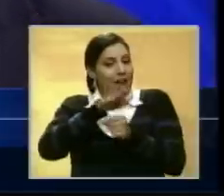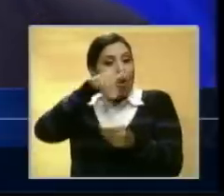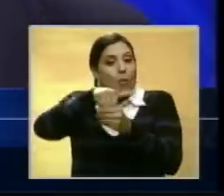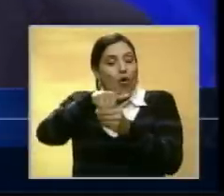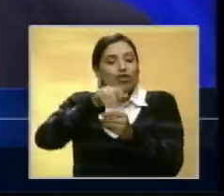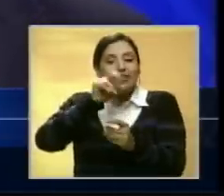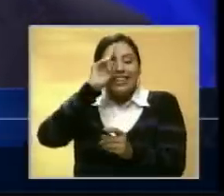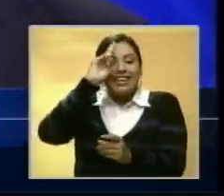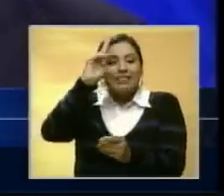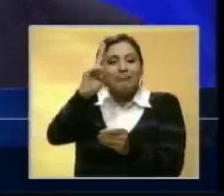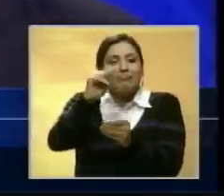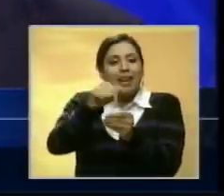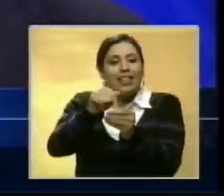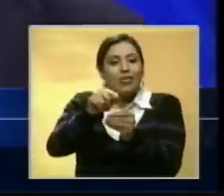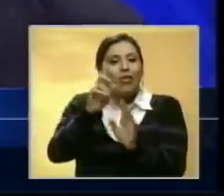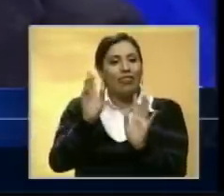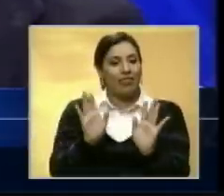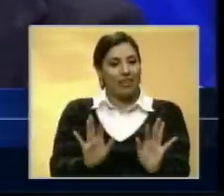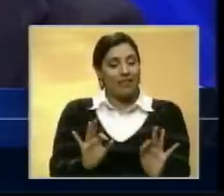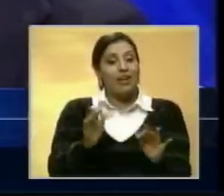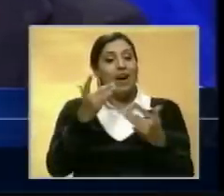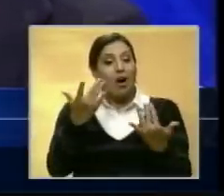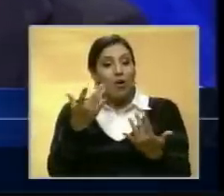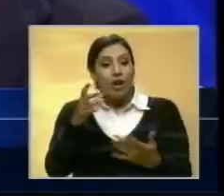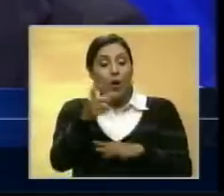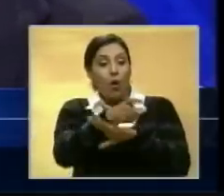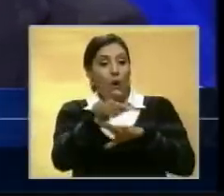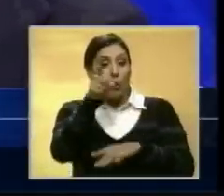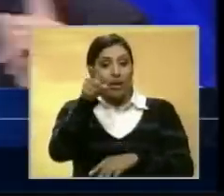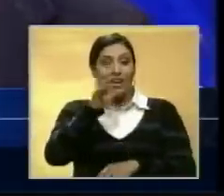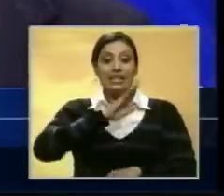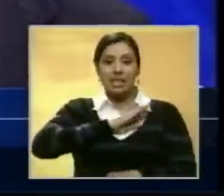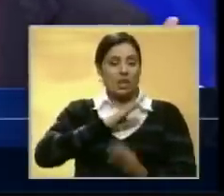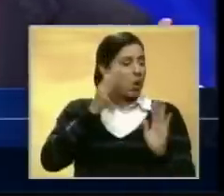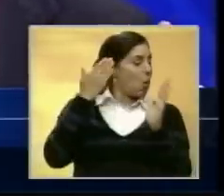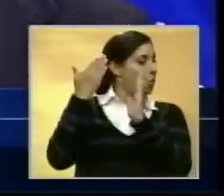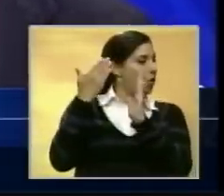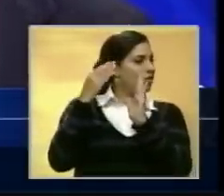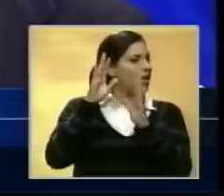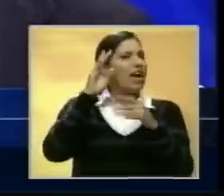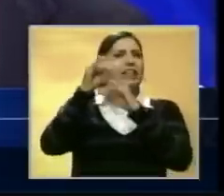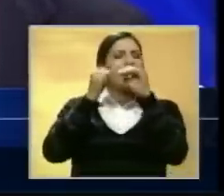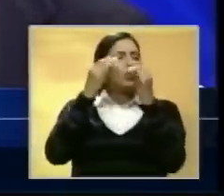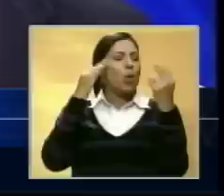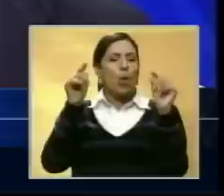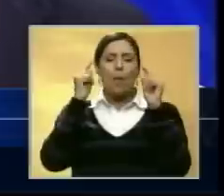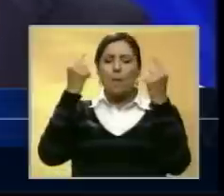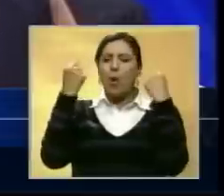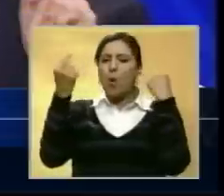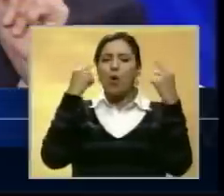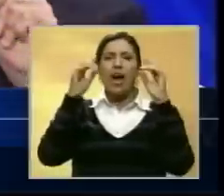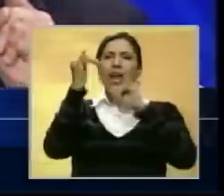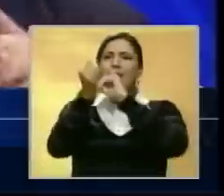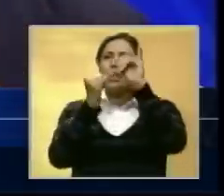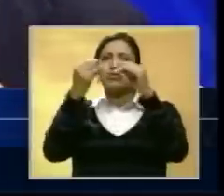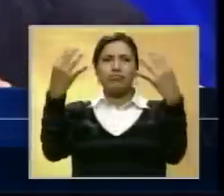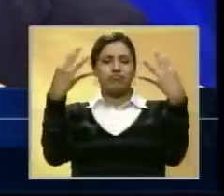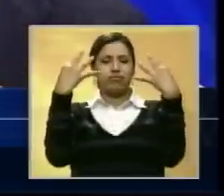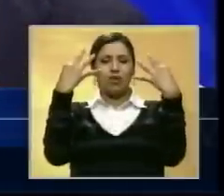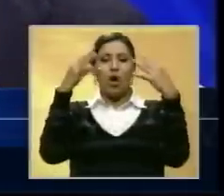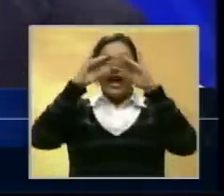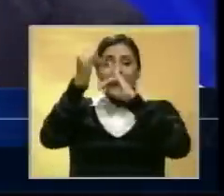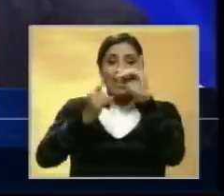sagrado en el juego democrático y por eso es que el gobierno se ha puesto de espaldas a la comunidad internacional, por eso es que está bajo